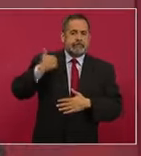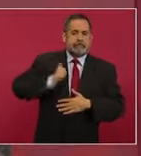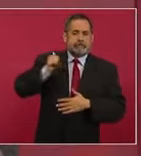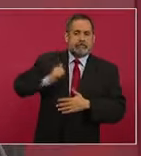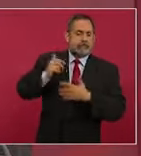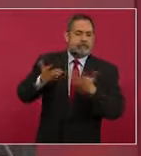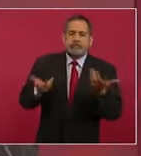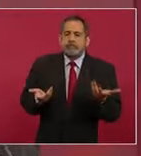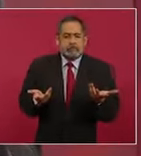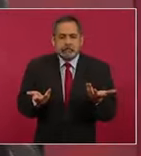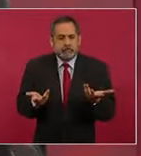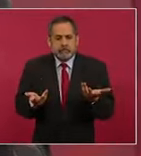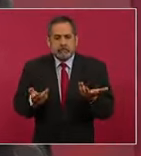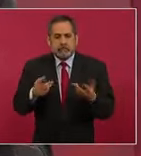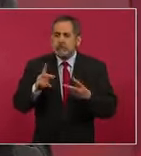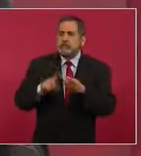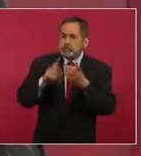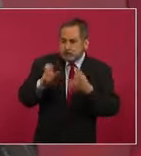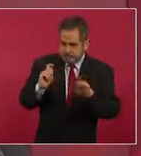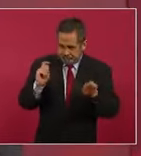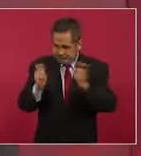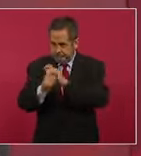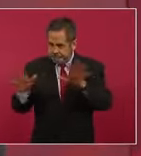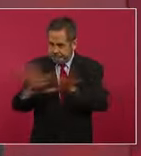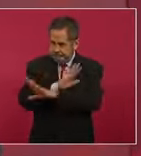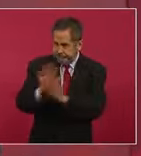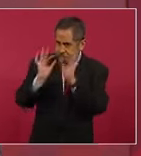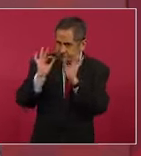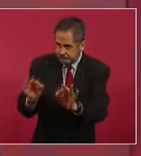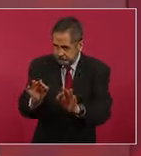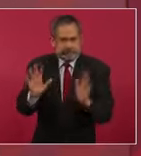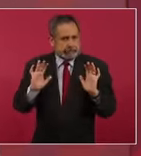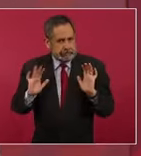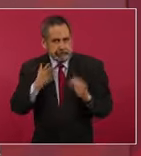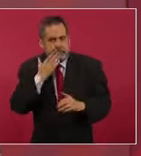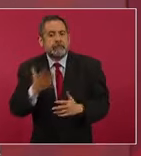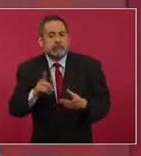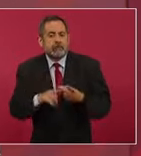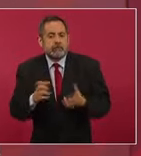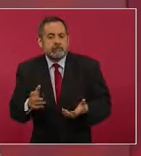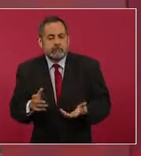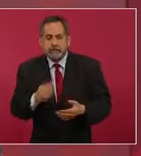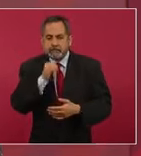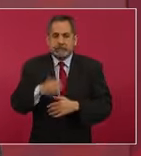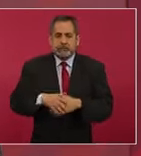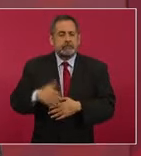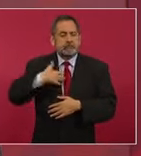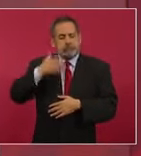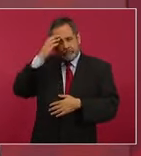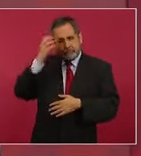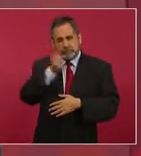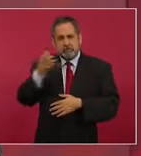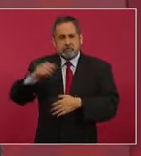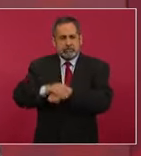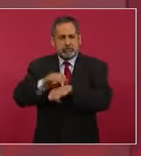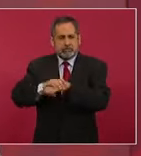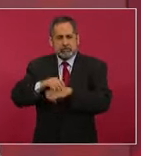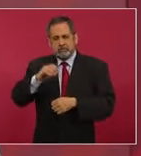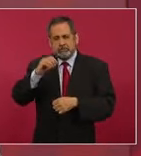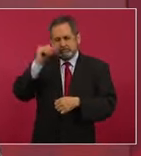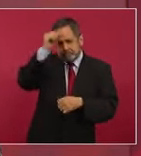no buscando transformar el conflicto. Yo tengo amigos sacerdotes como amigos